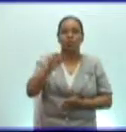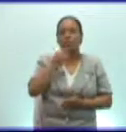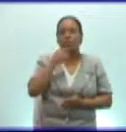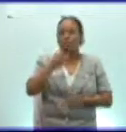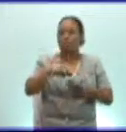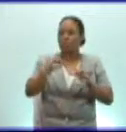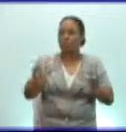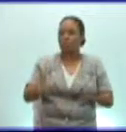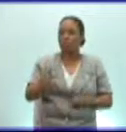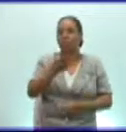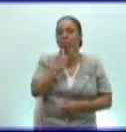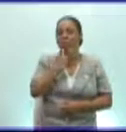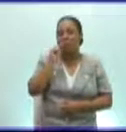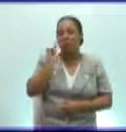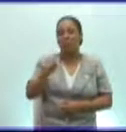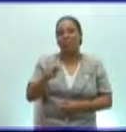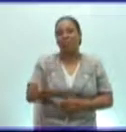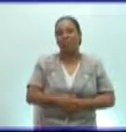similar a este.